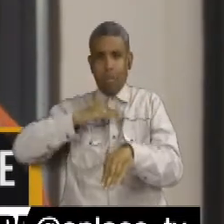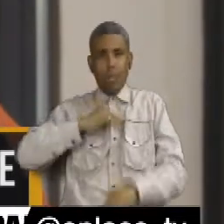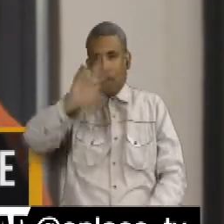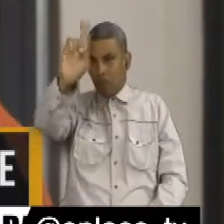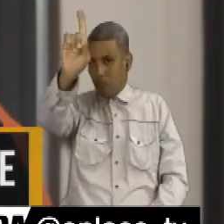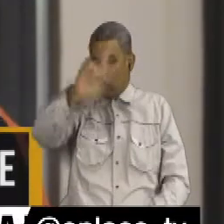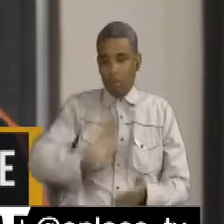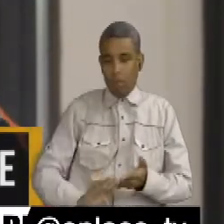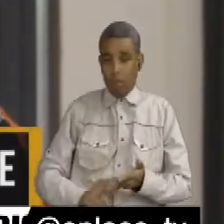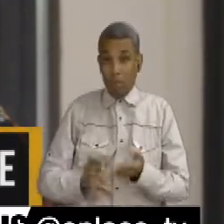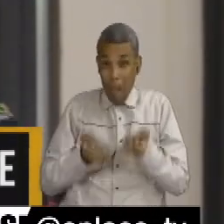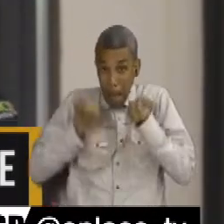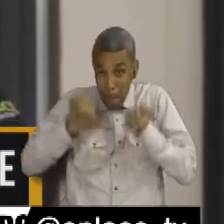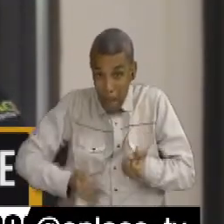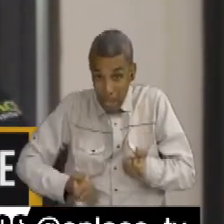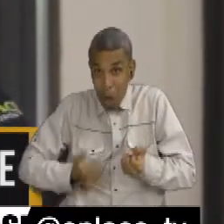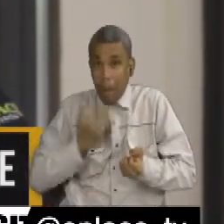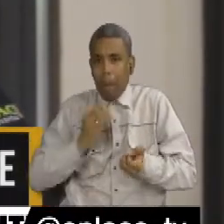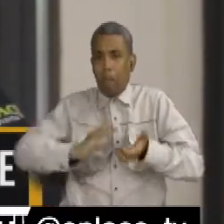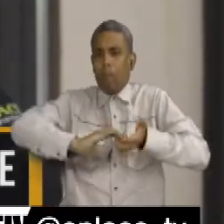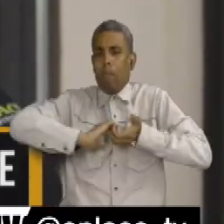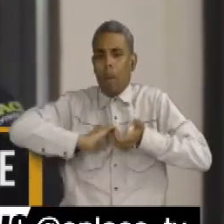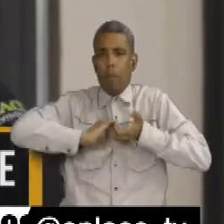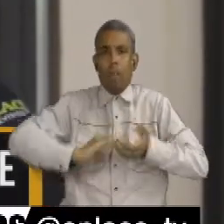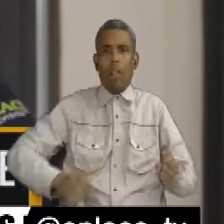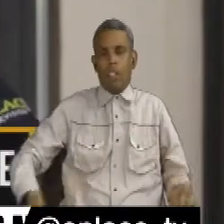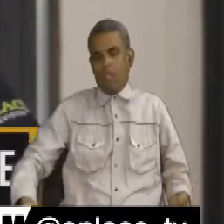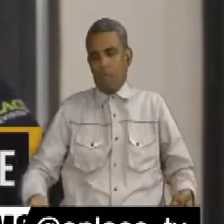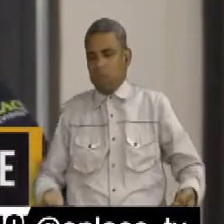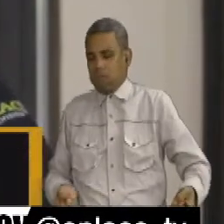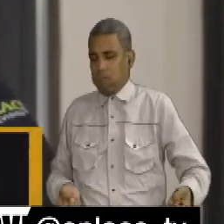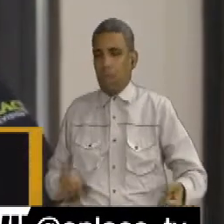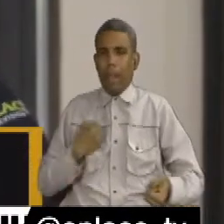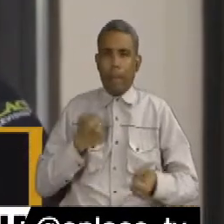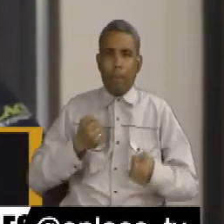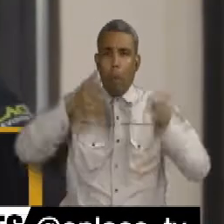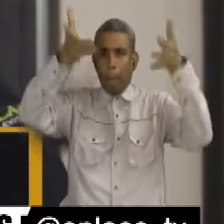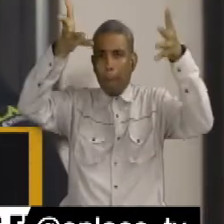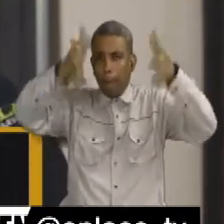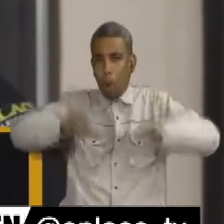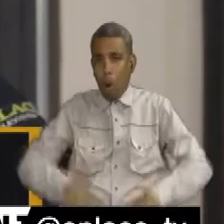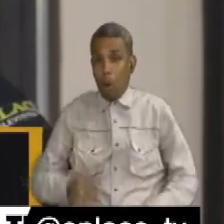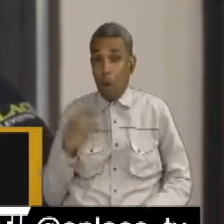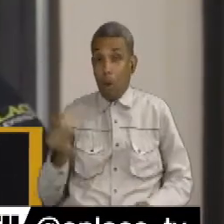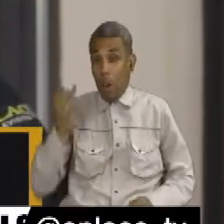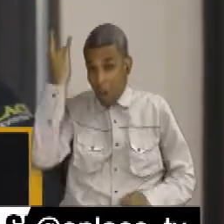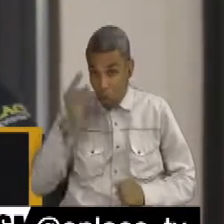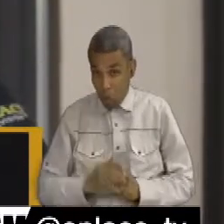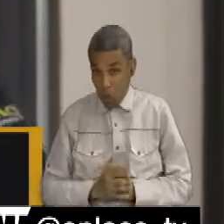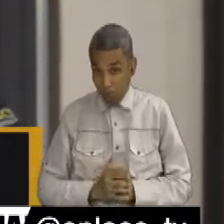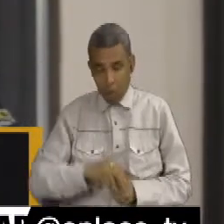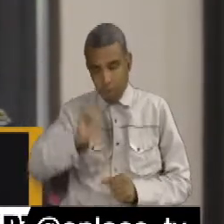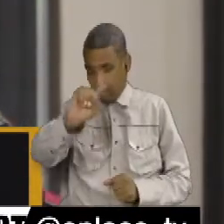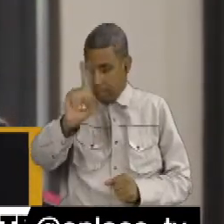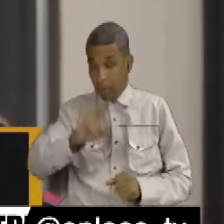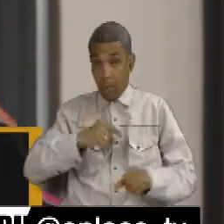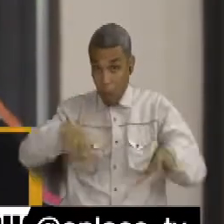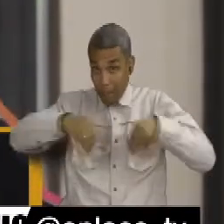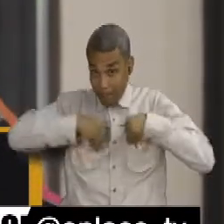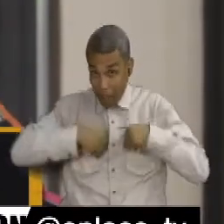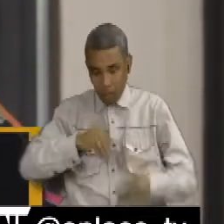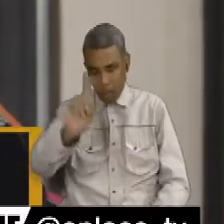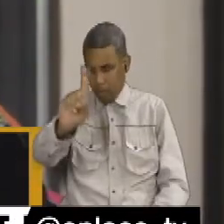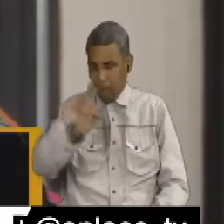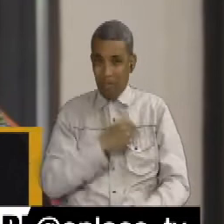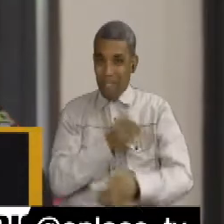porque se daña ese intercambiador y ahí sí quedamos realmente en una situación supremamente comprometida. Entonces,